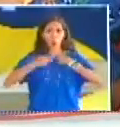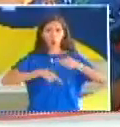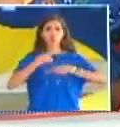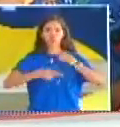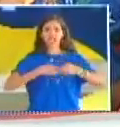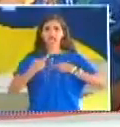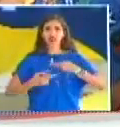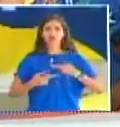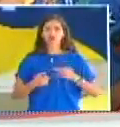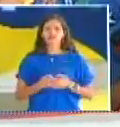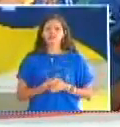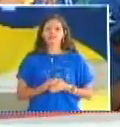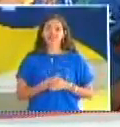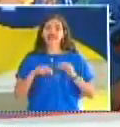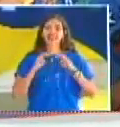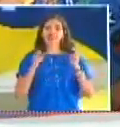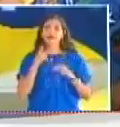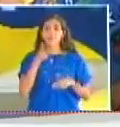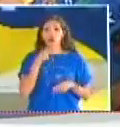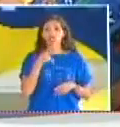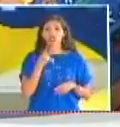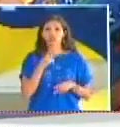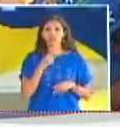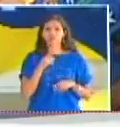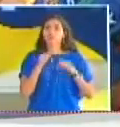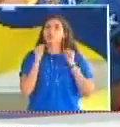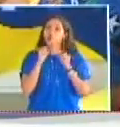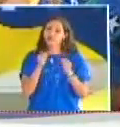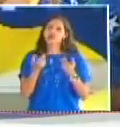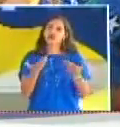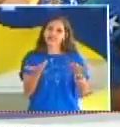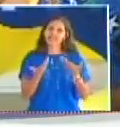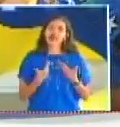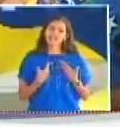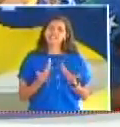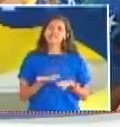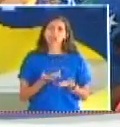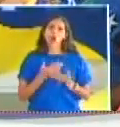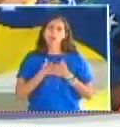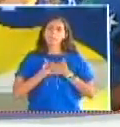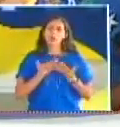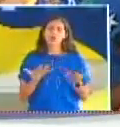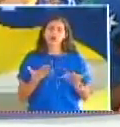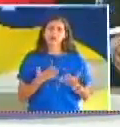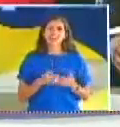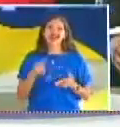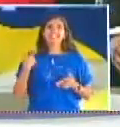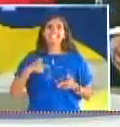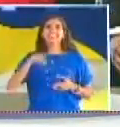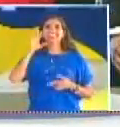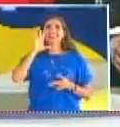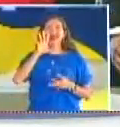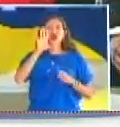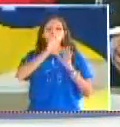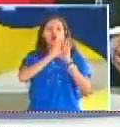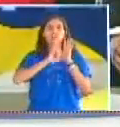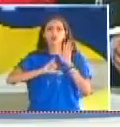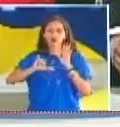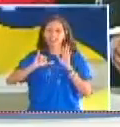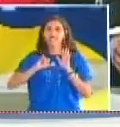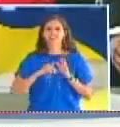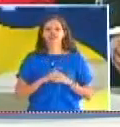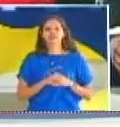revolucionarias en el tema político. Y usted nos está dando ahora esta oportunidad de tener 5 constituyentistas.